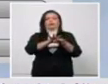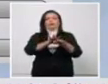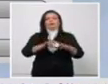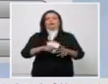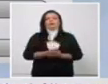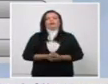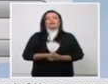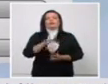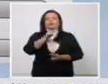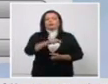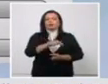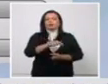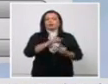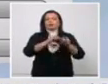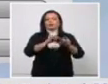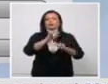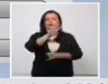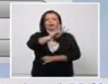el